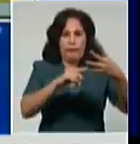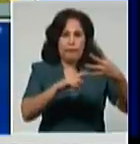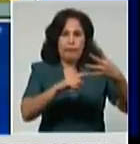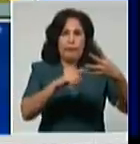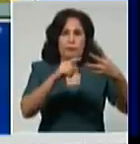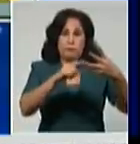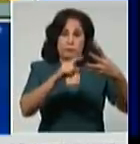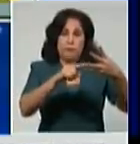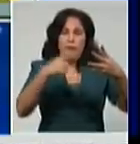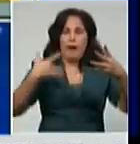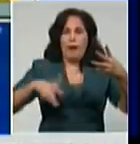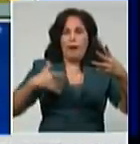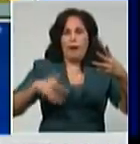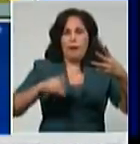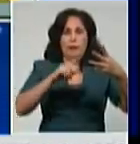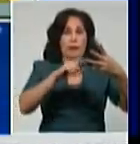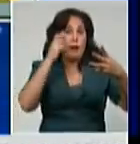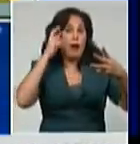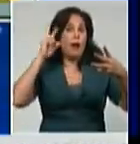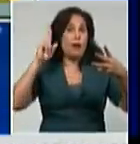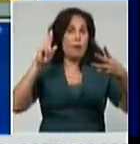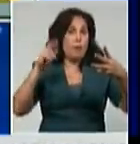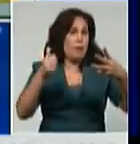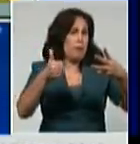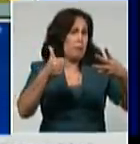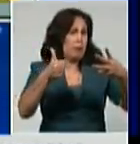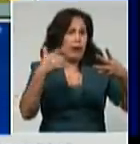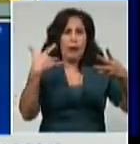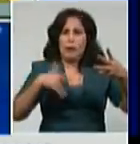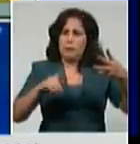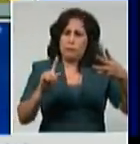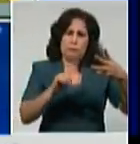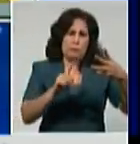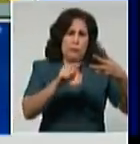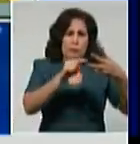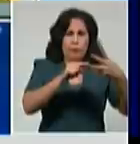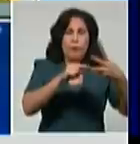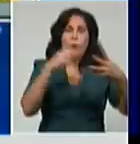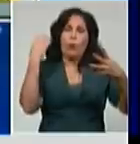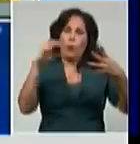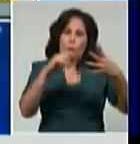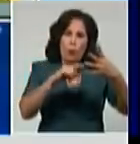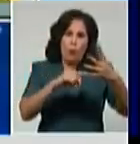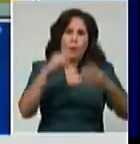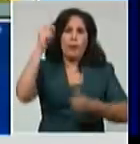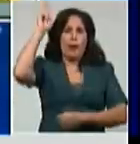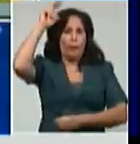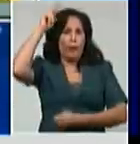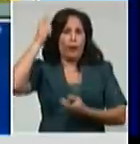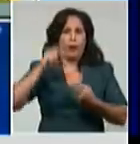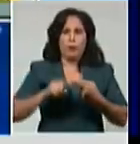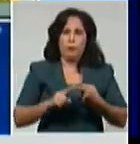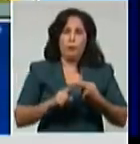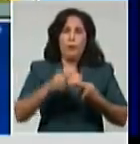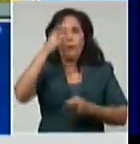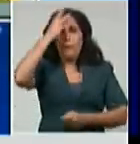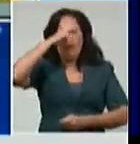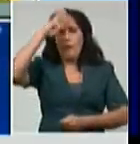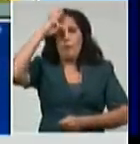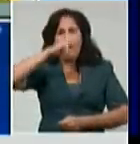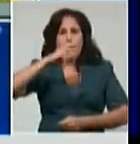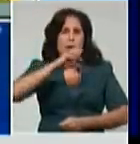tercer lugar, se acuerdan que no estaba en este lugar, le sigue Colombia, Perú, México,